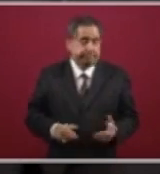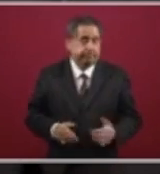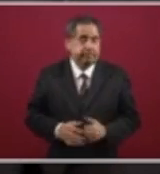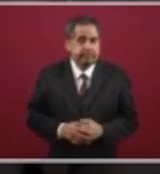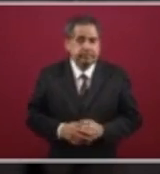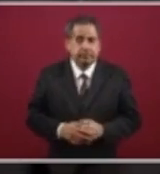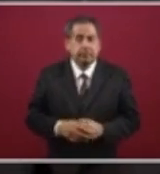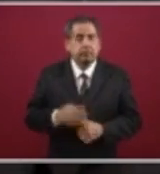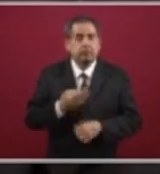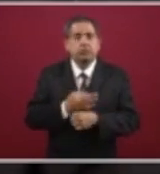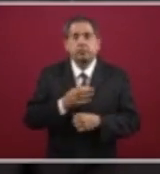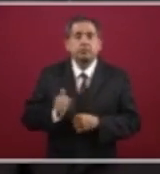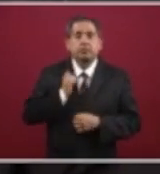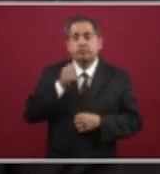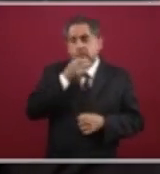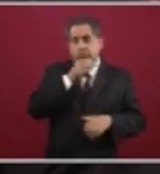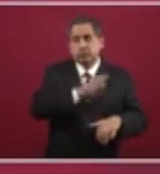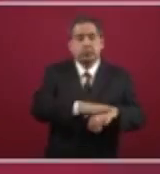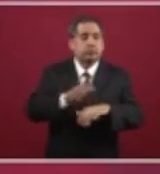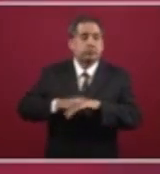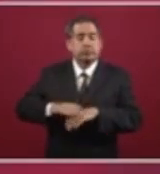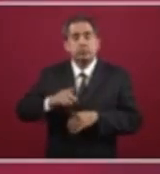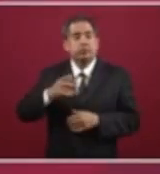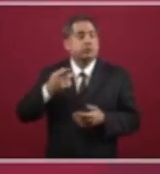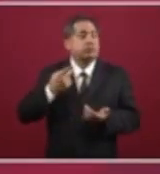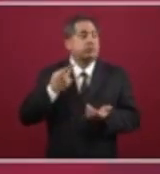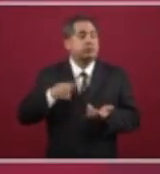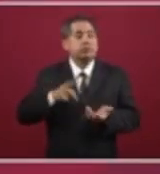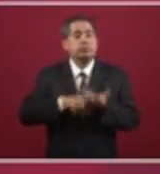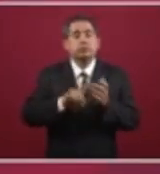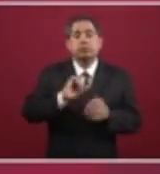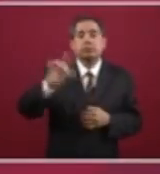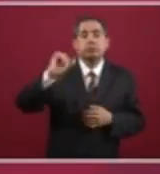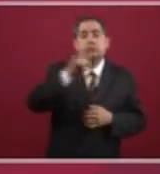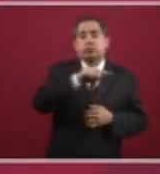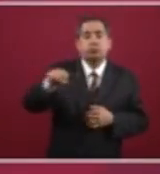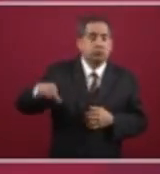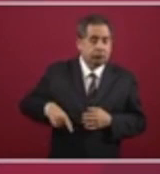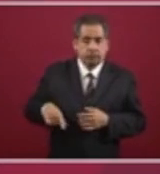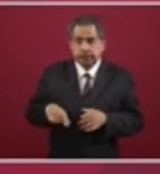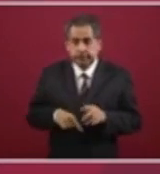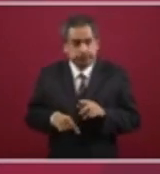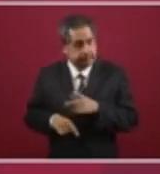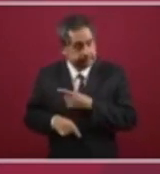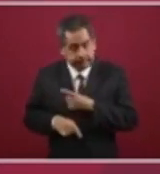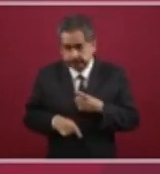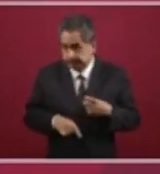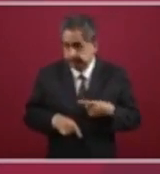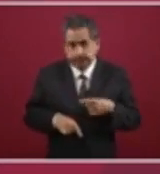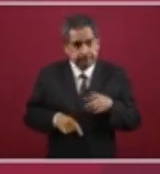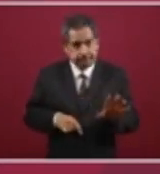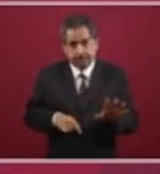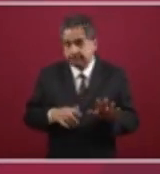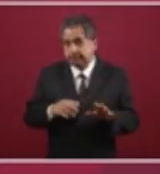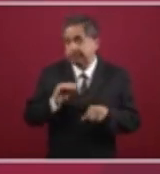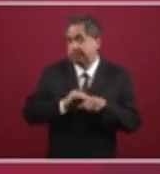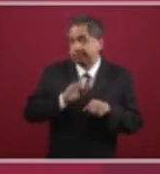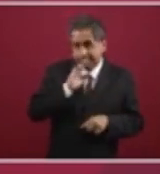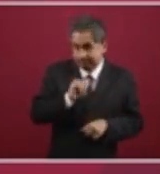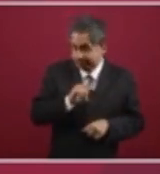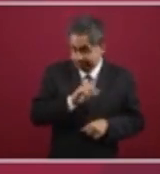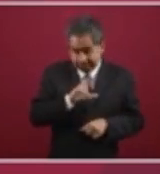Y yo aprovecho para decirle a los servidores públicos que no corran riesgo,